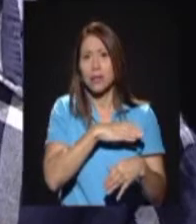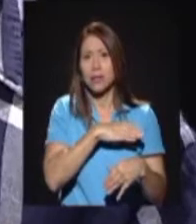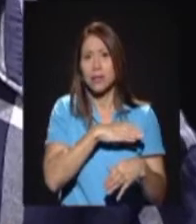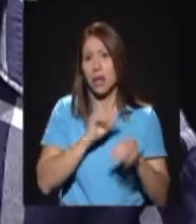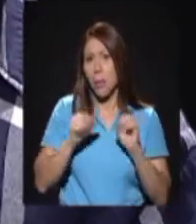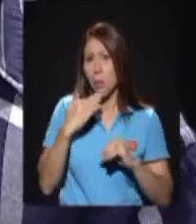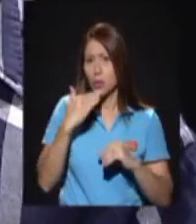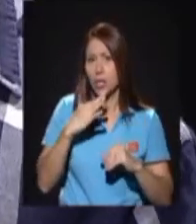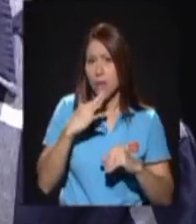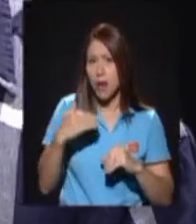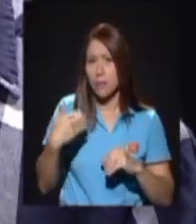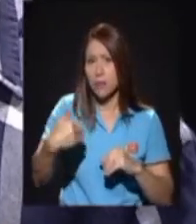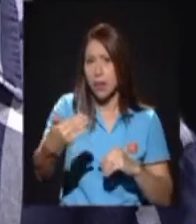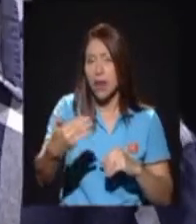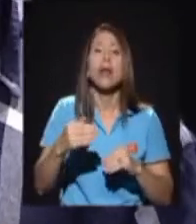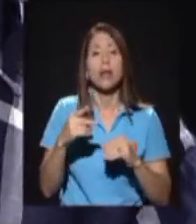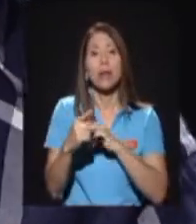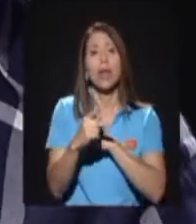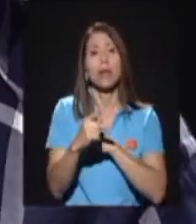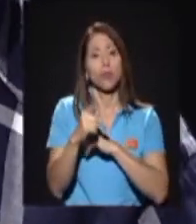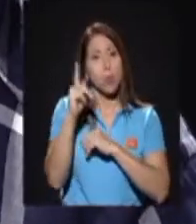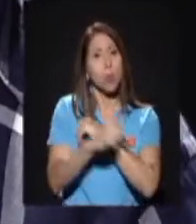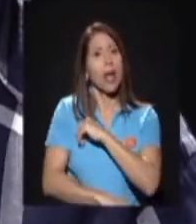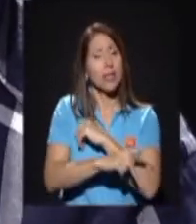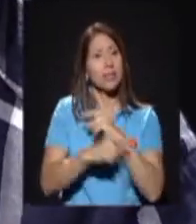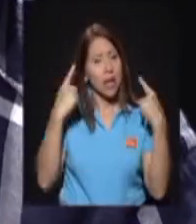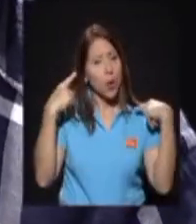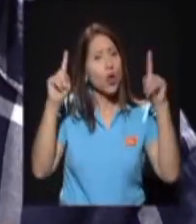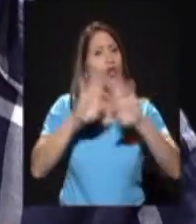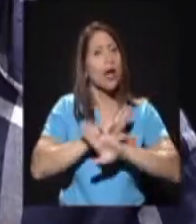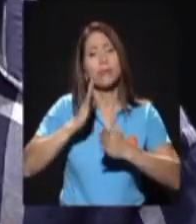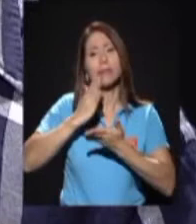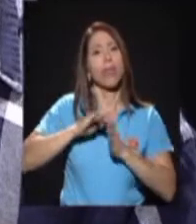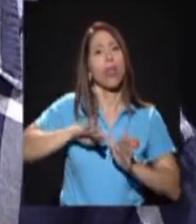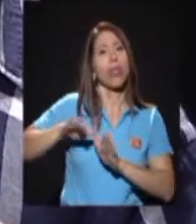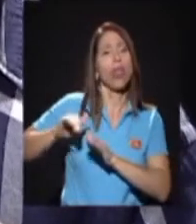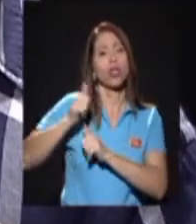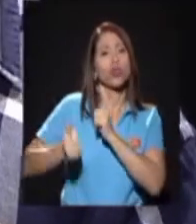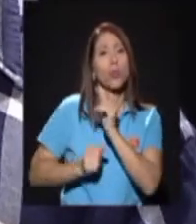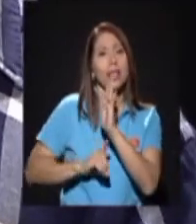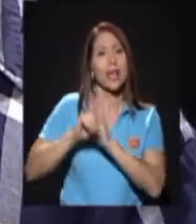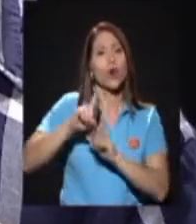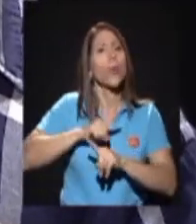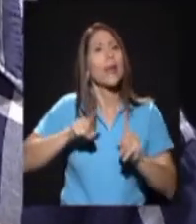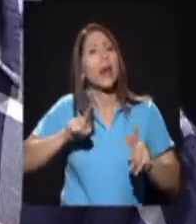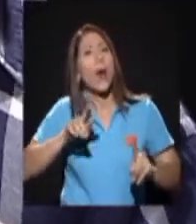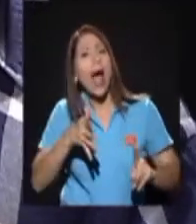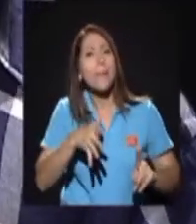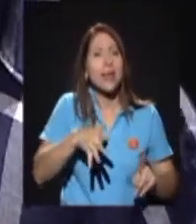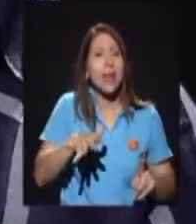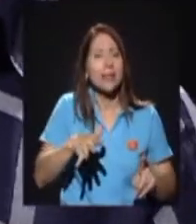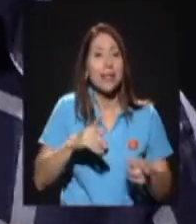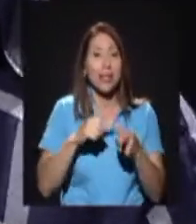más adelante, que lo podrían ubicar como un país que logró salir del subdesarrollo, pero a medias. Entonces el casi, que además